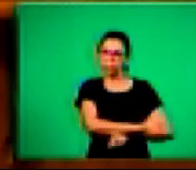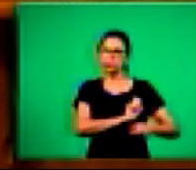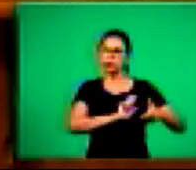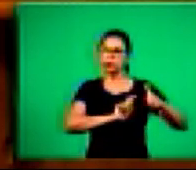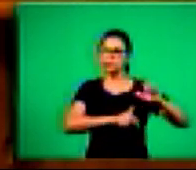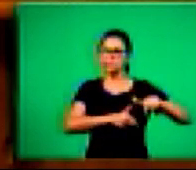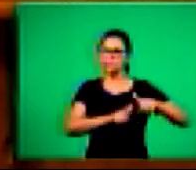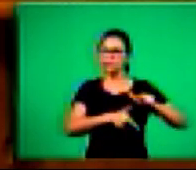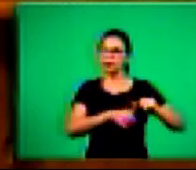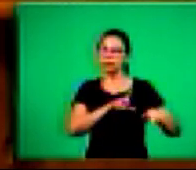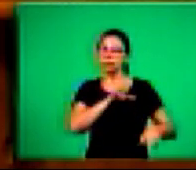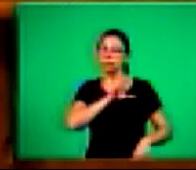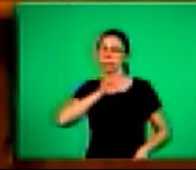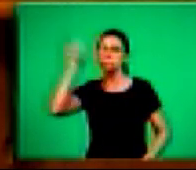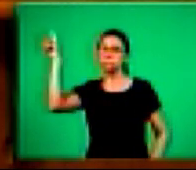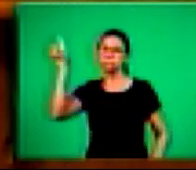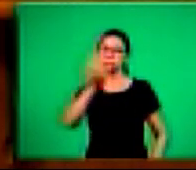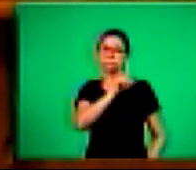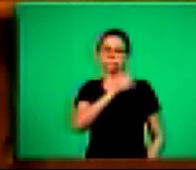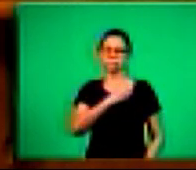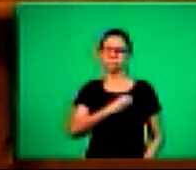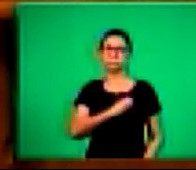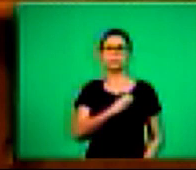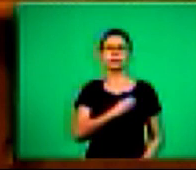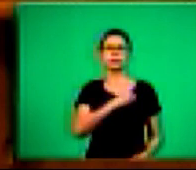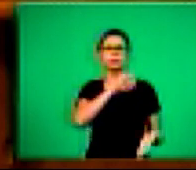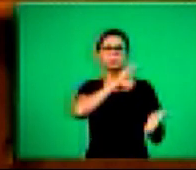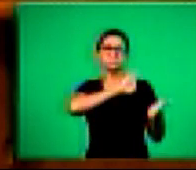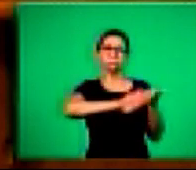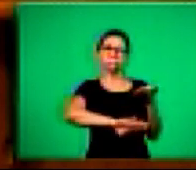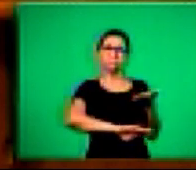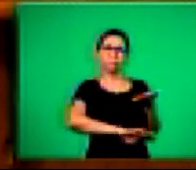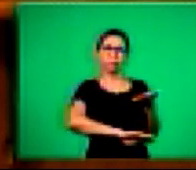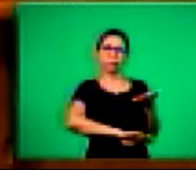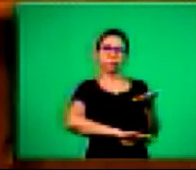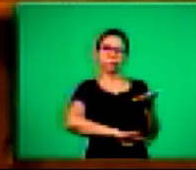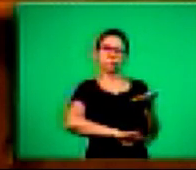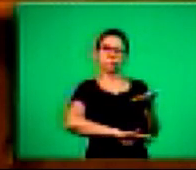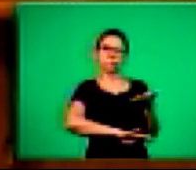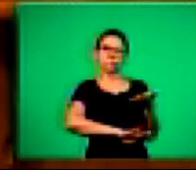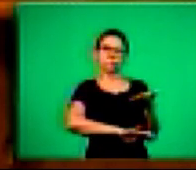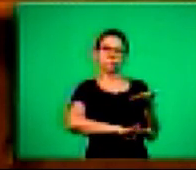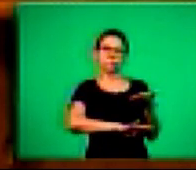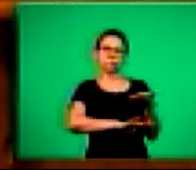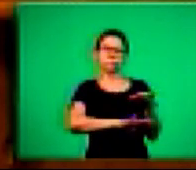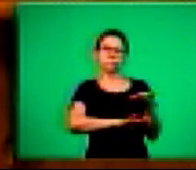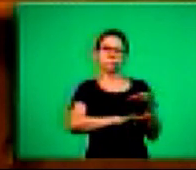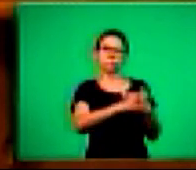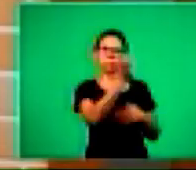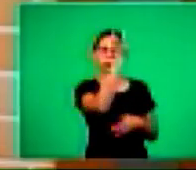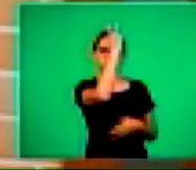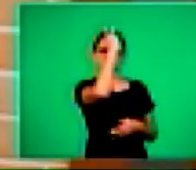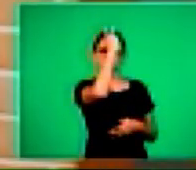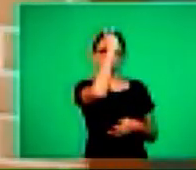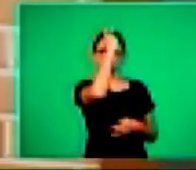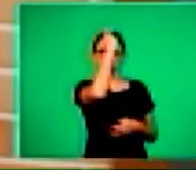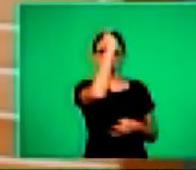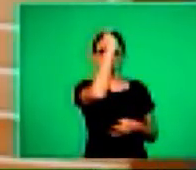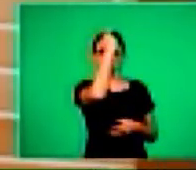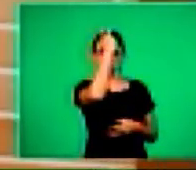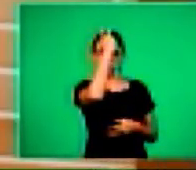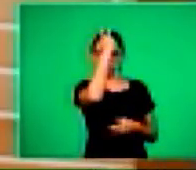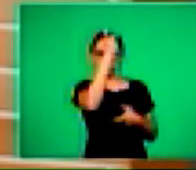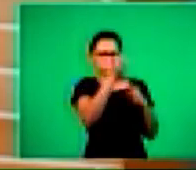sea él estaba presente y él iría a sacar del pueblo de las garras de egipto de las